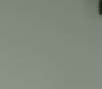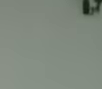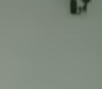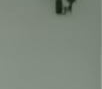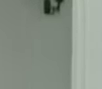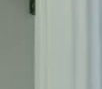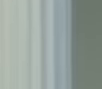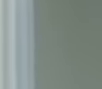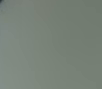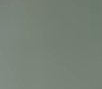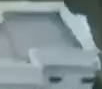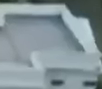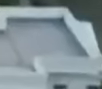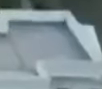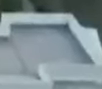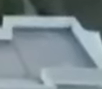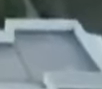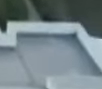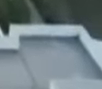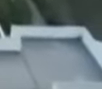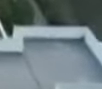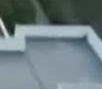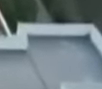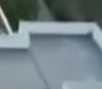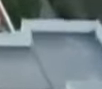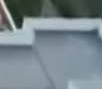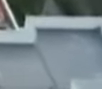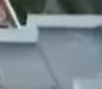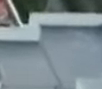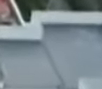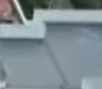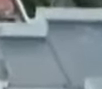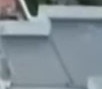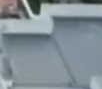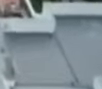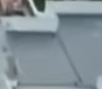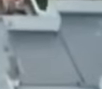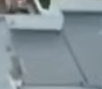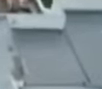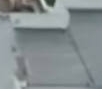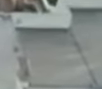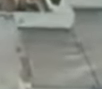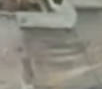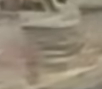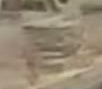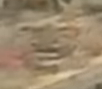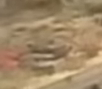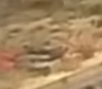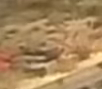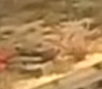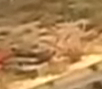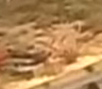comisión nacional para la defensa y recuperación de la Guayana Esequiba con todos los sectores de la vida